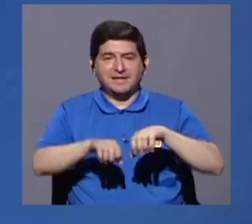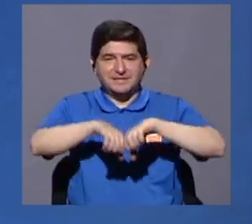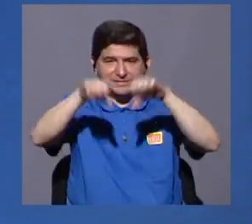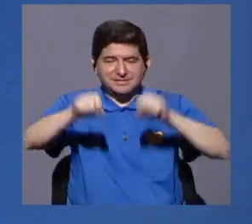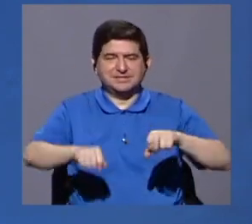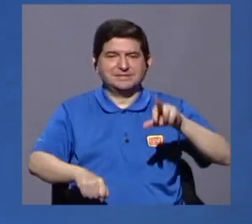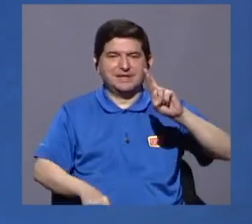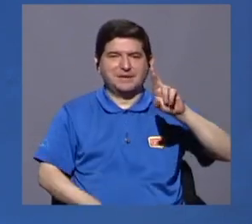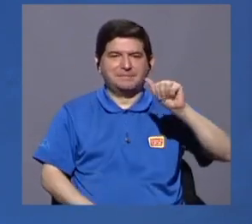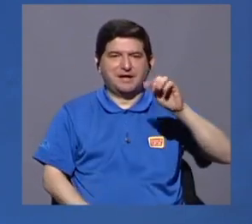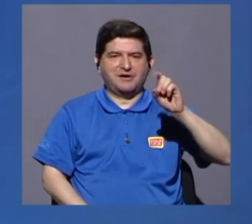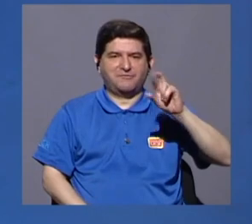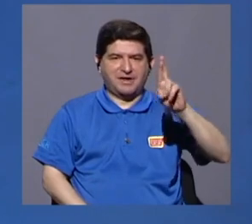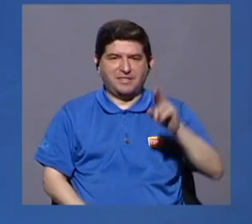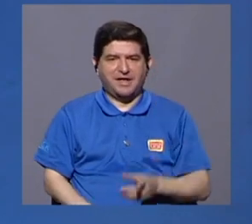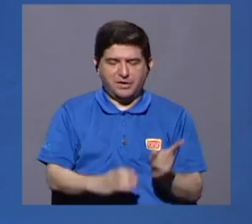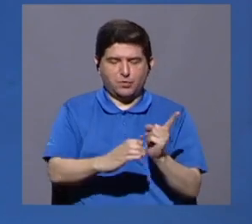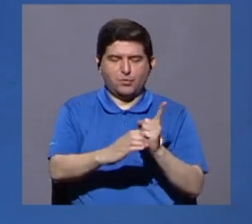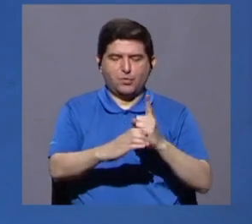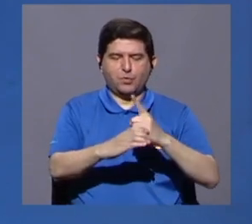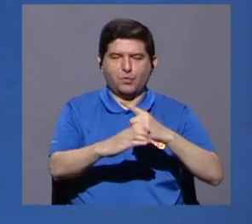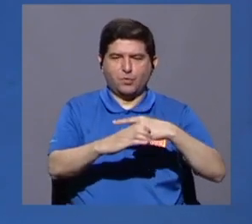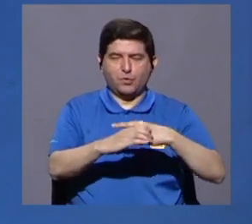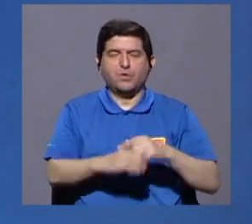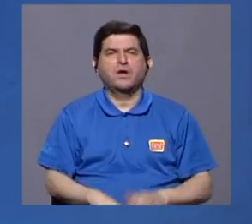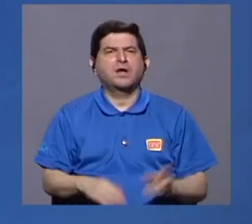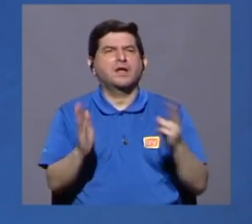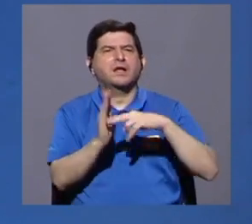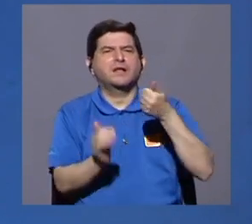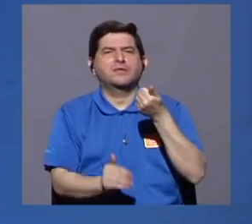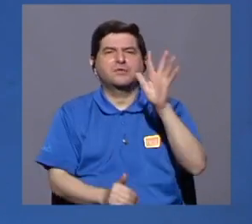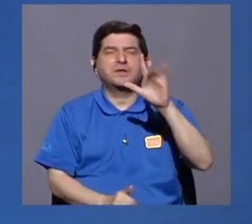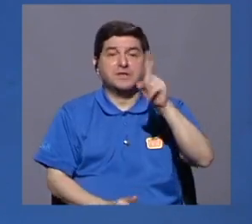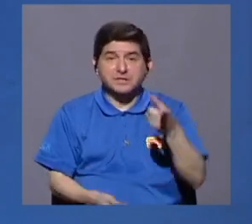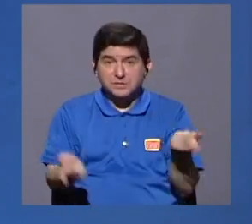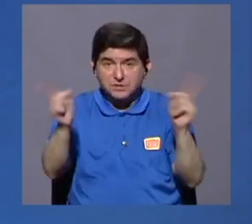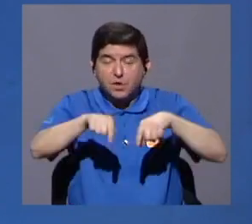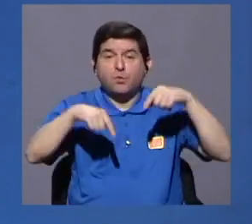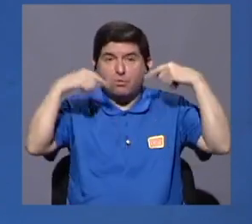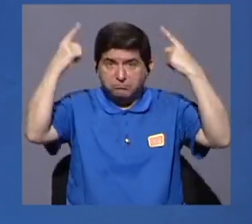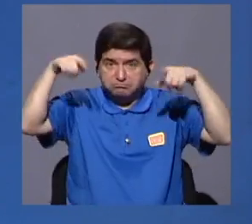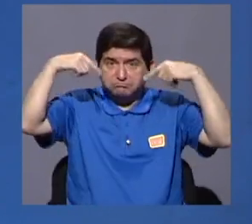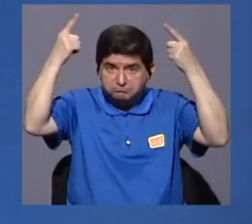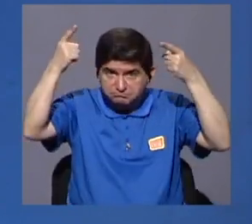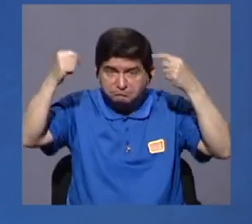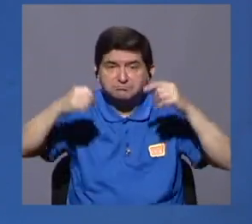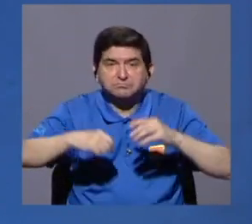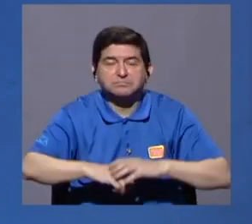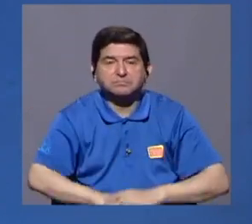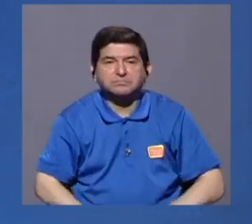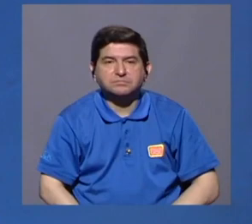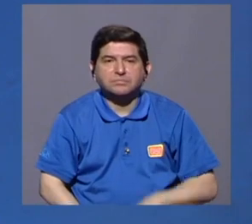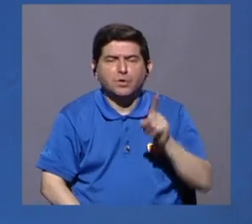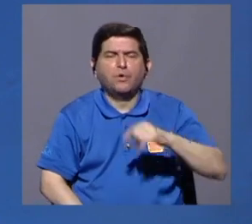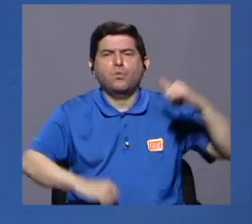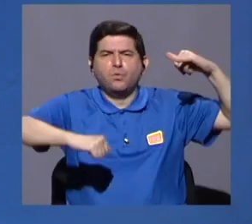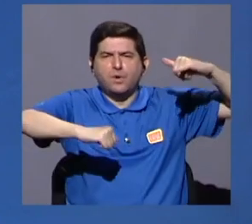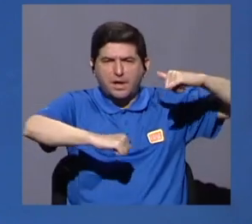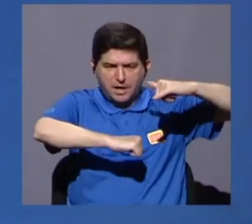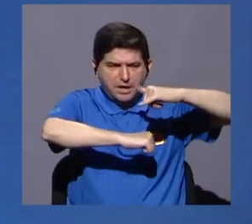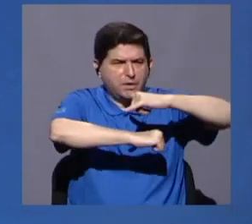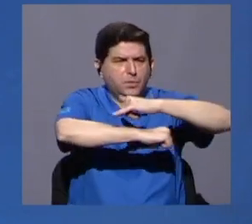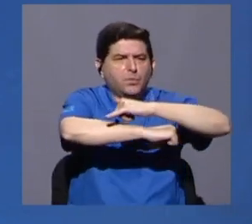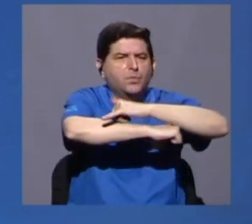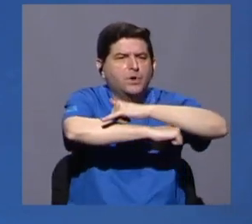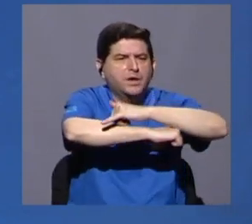en el 2015 recuerdo un caso bastante famosillo y fue en el aeropuerto de